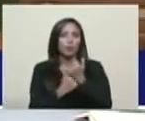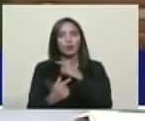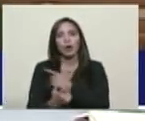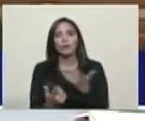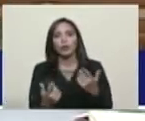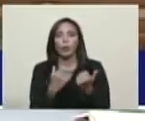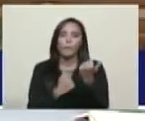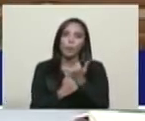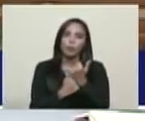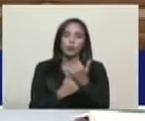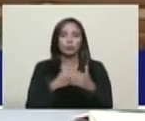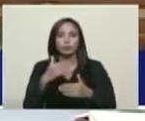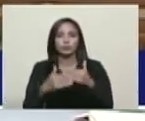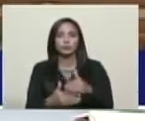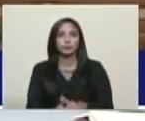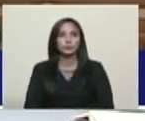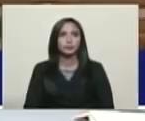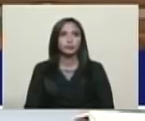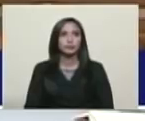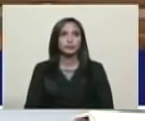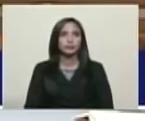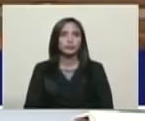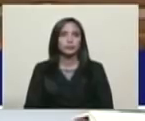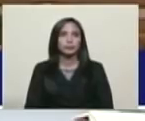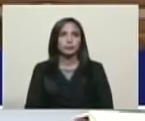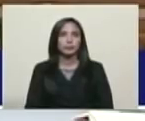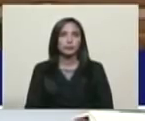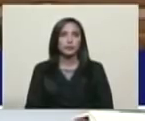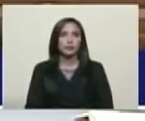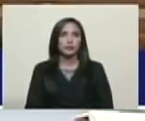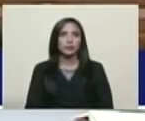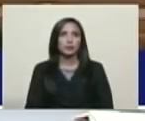al Plan Nacional de Carne. Al estado Bolívar.